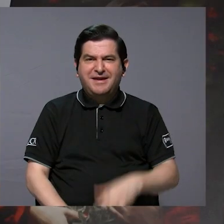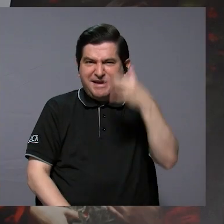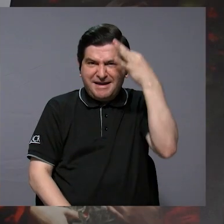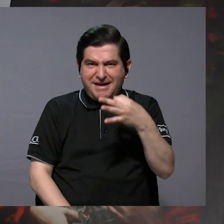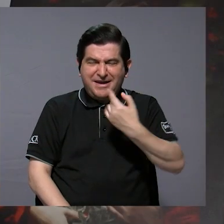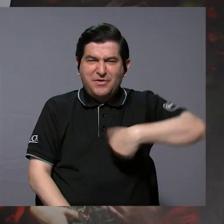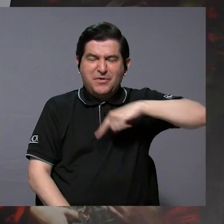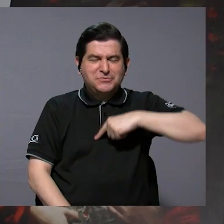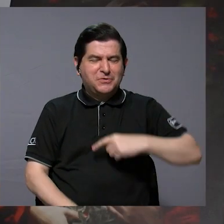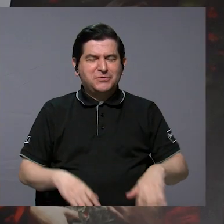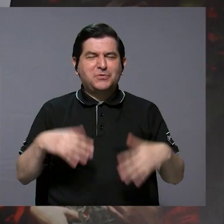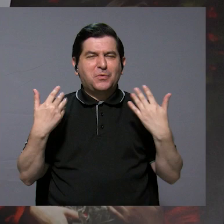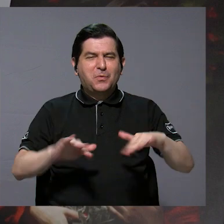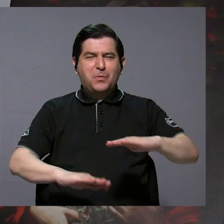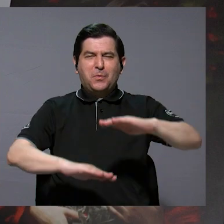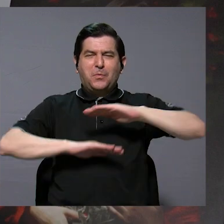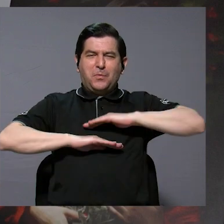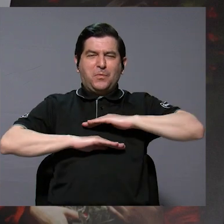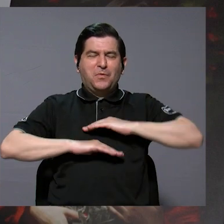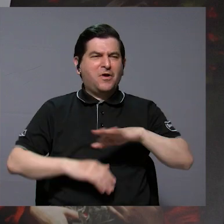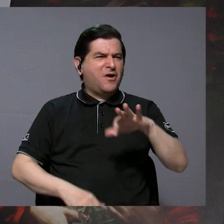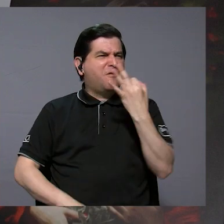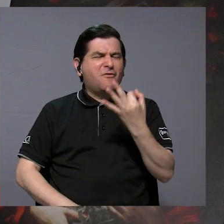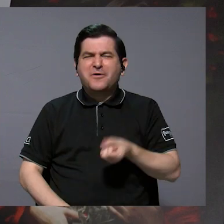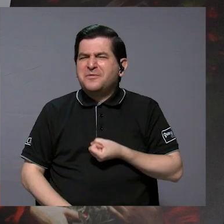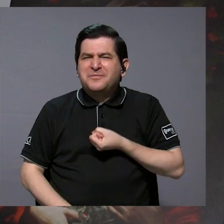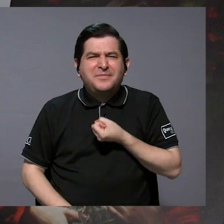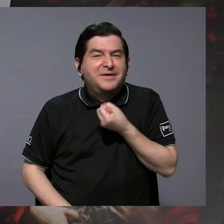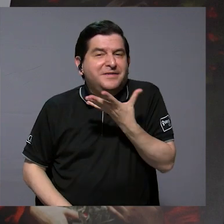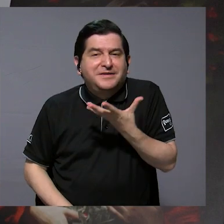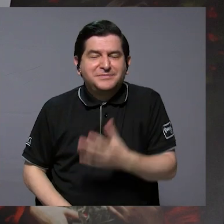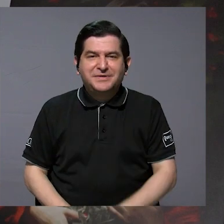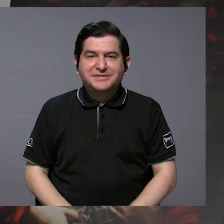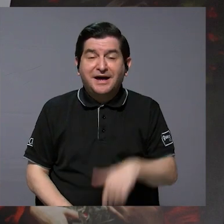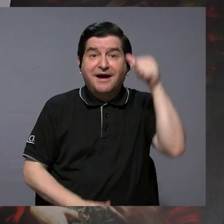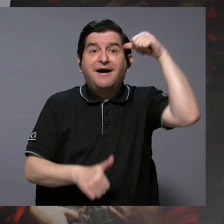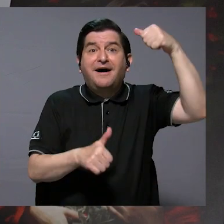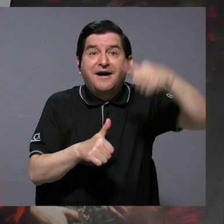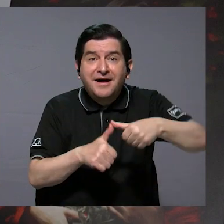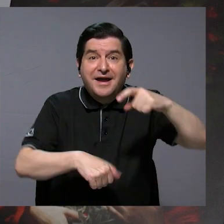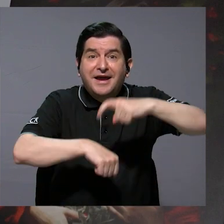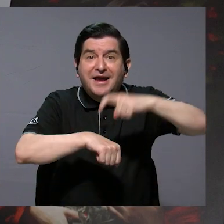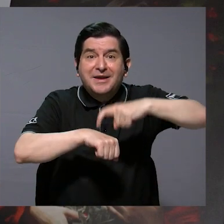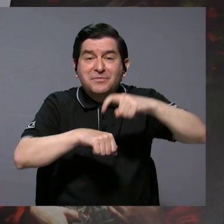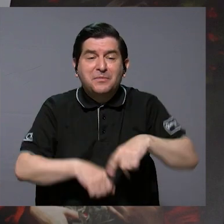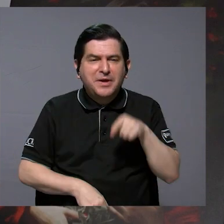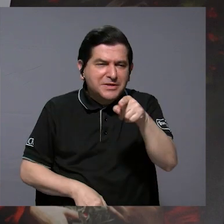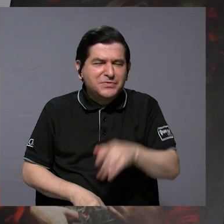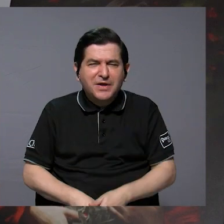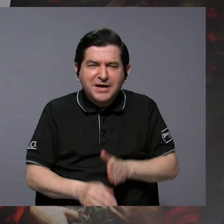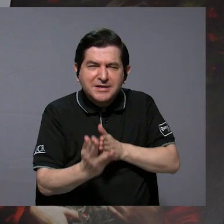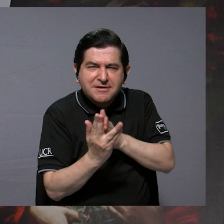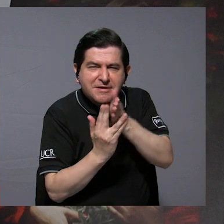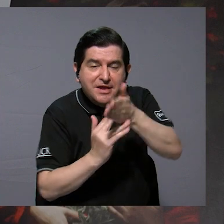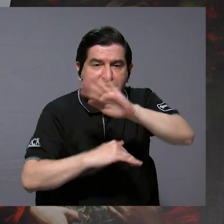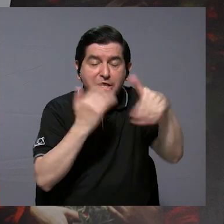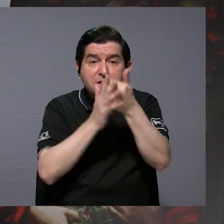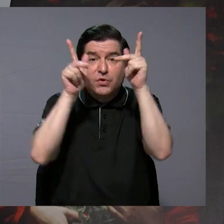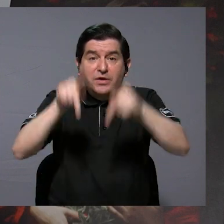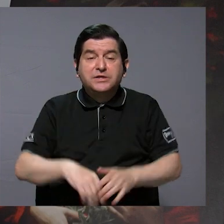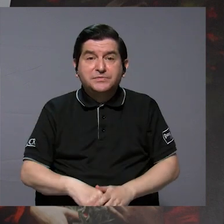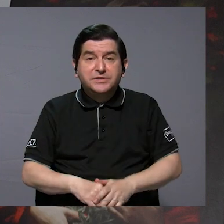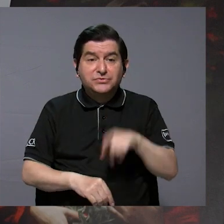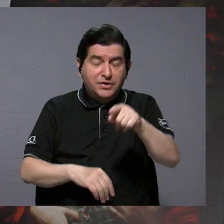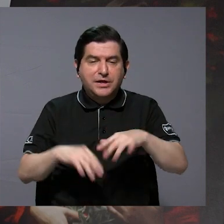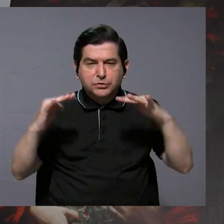no como que nos llenó demasiado. No tenemos palabras como para poder decir, hey, ¿te acordás cuando íbamos por la masa y